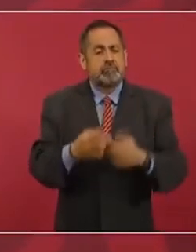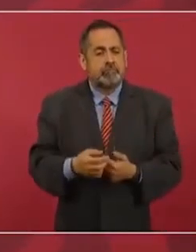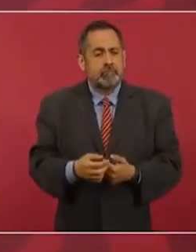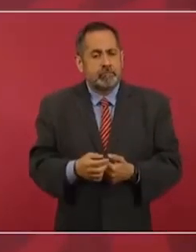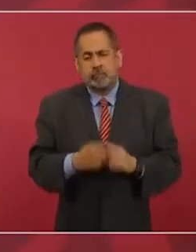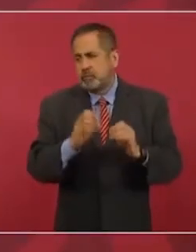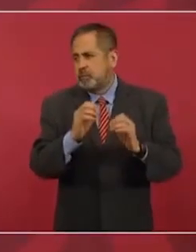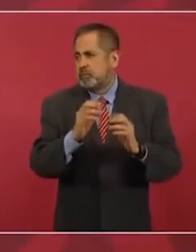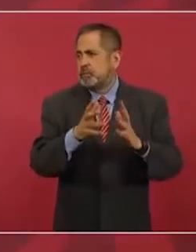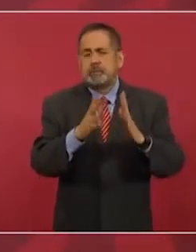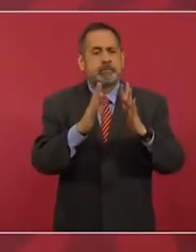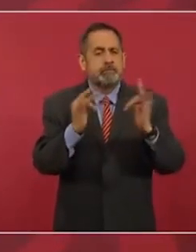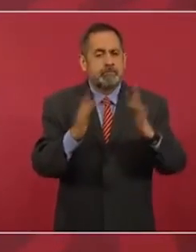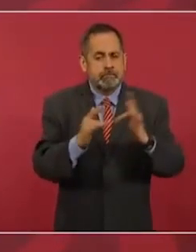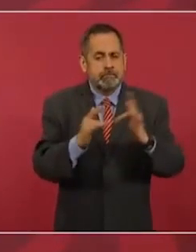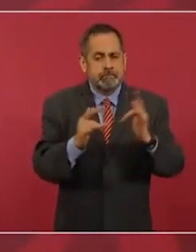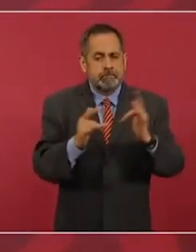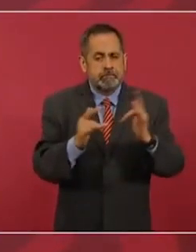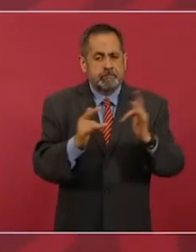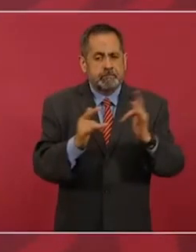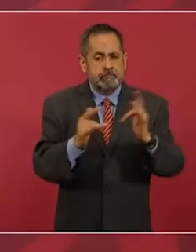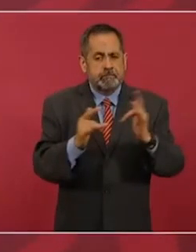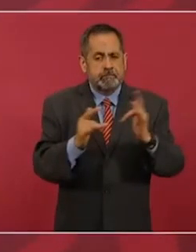o Francia